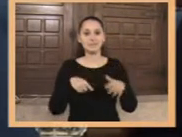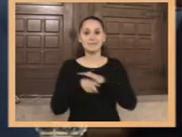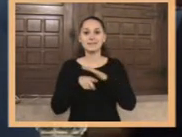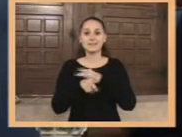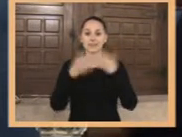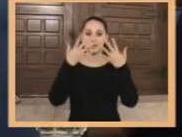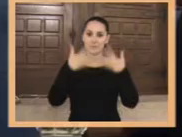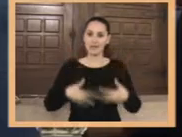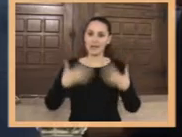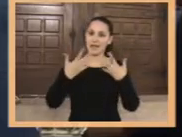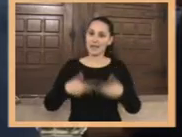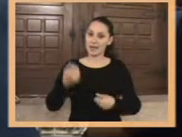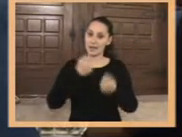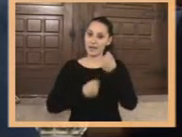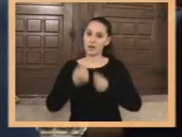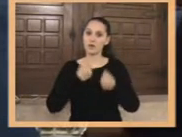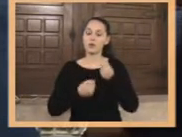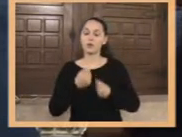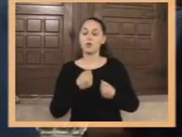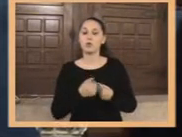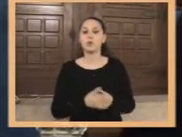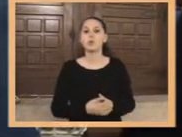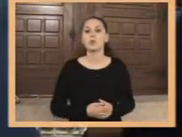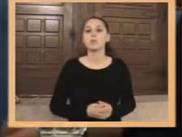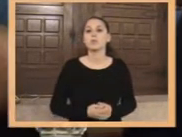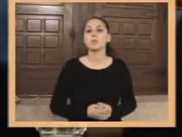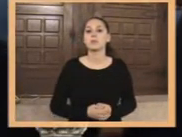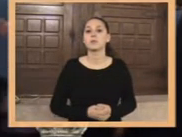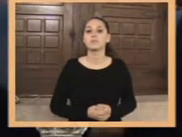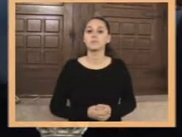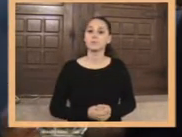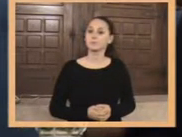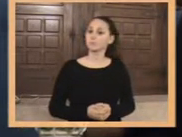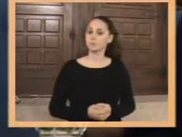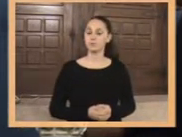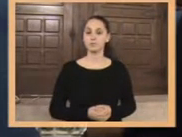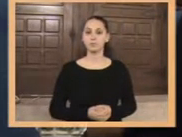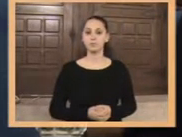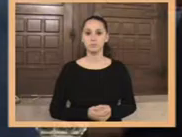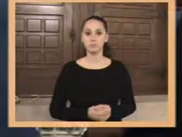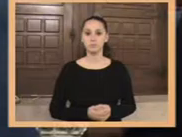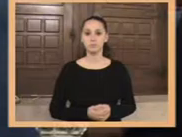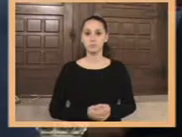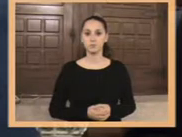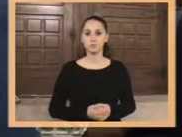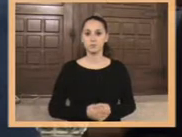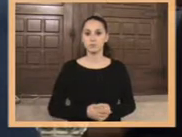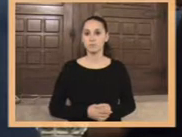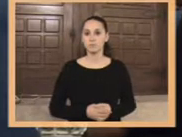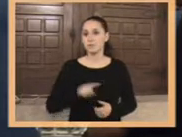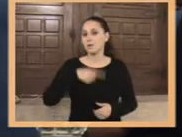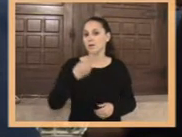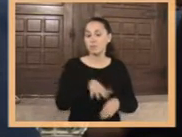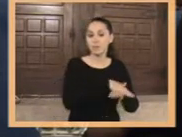consignaciones presupuestarias después de la aprobación el día 29 de febrero de los presupuestos y el posterior visto bueno de